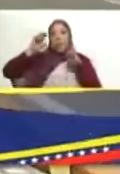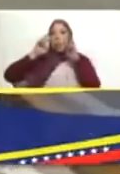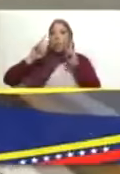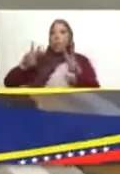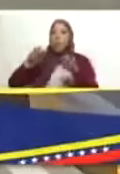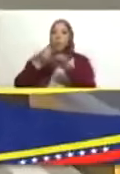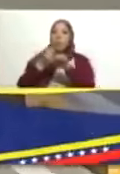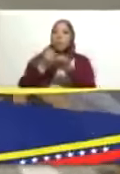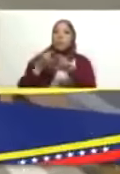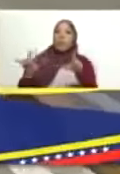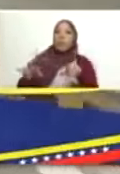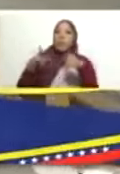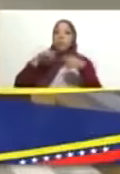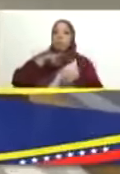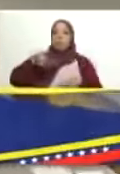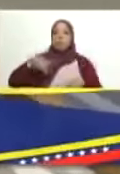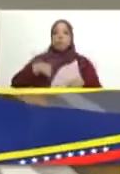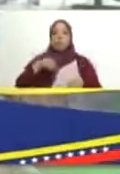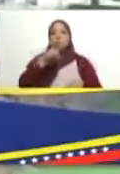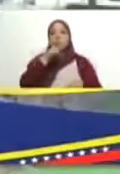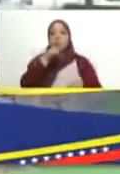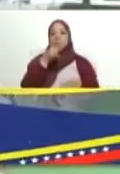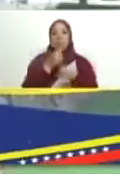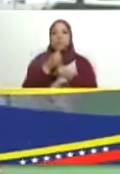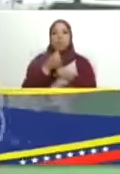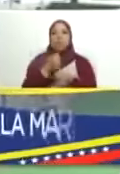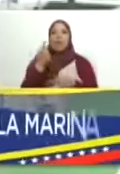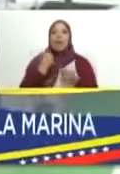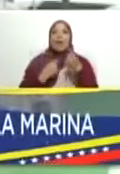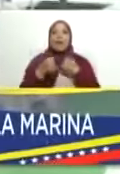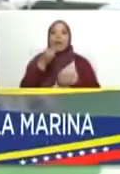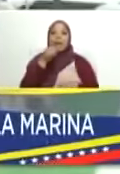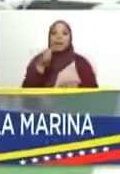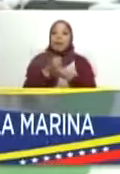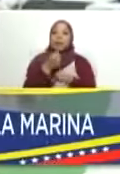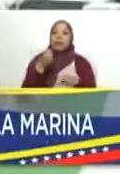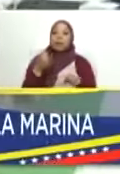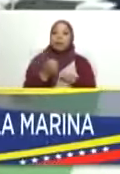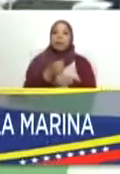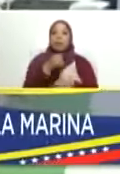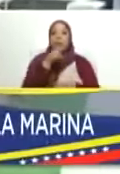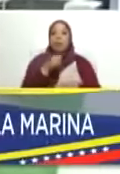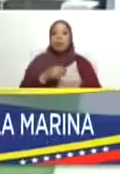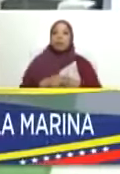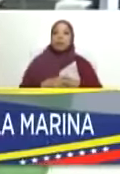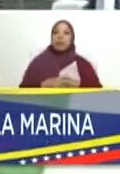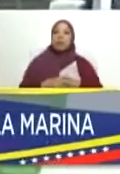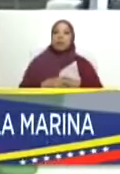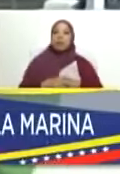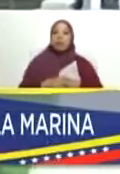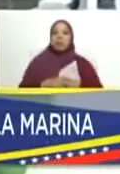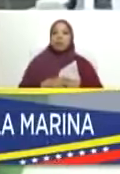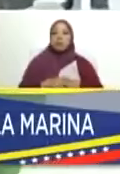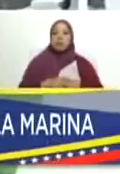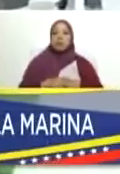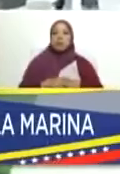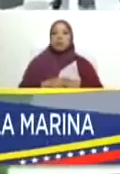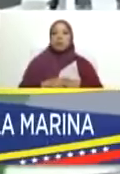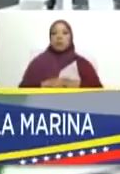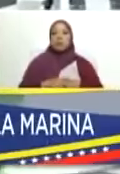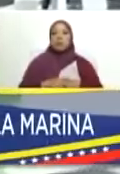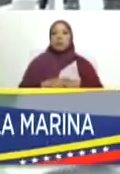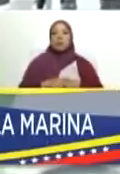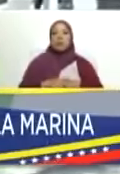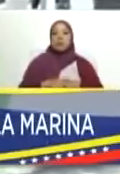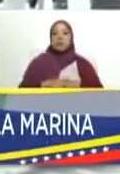Guaira. A nosotros nos encanta venir a La Guaira. Vemos el recorrido que realiza a esta hora el presidente constitucional de la República. Porque tú me